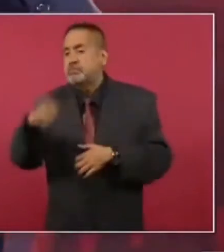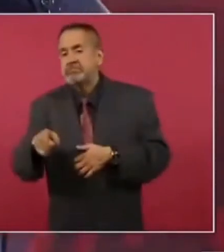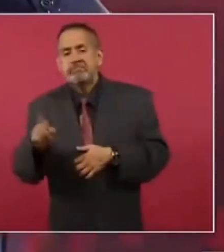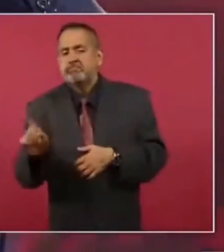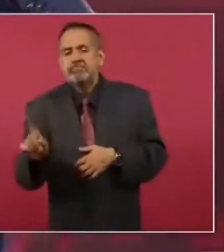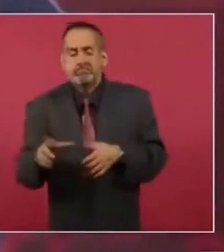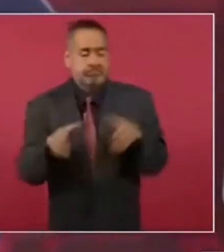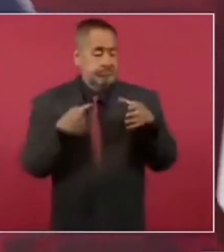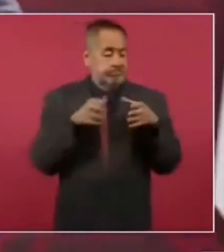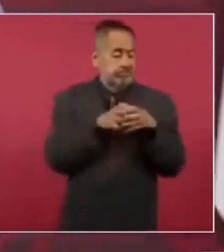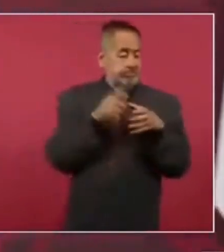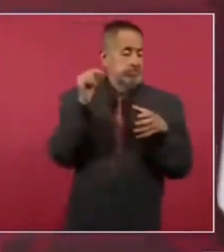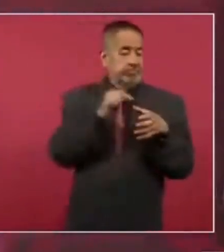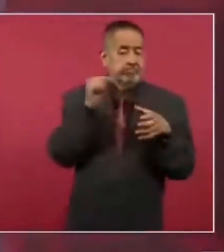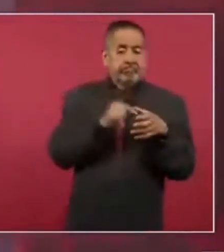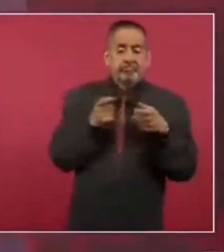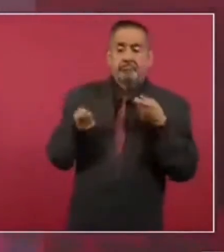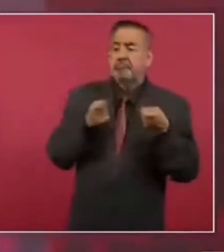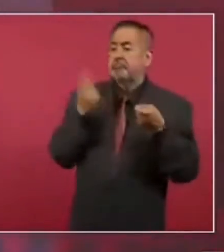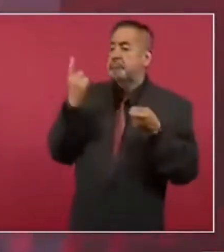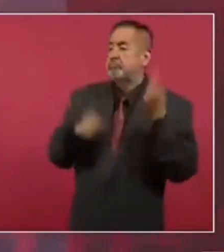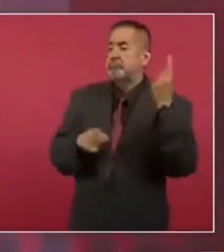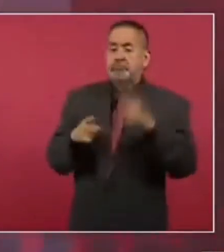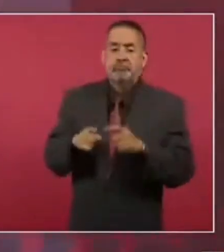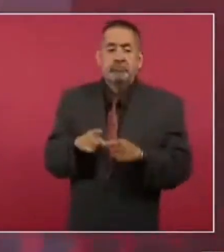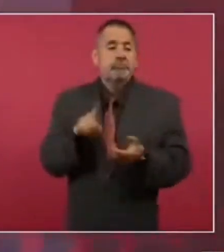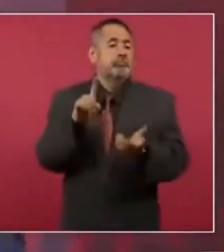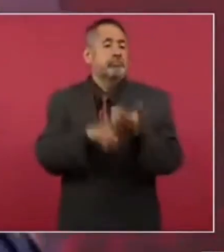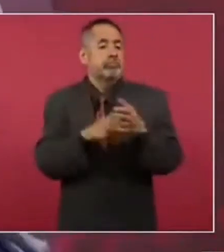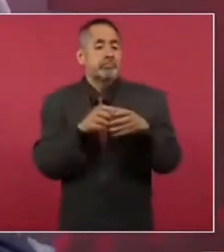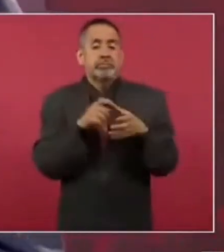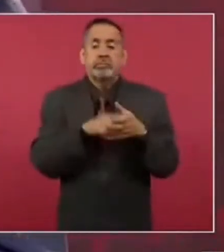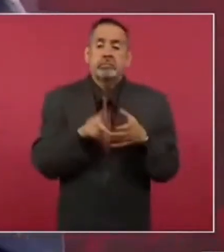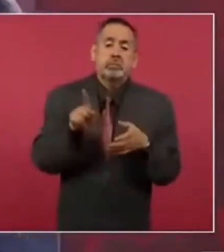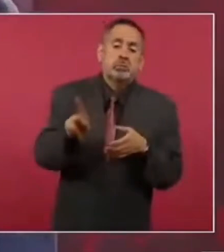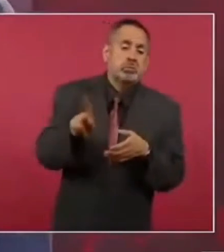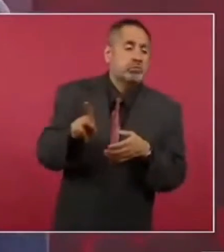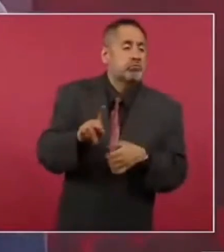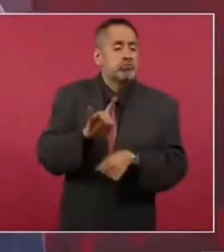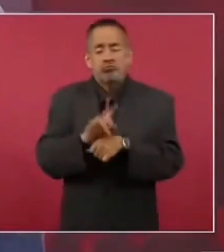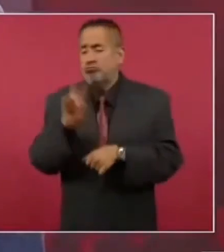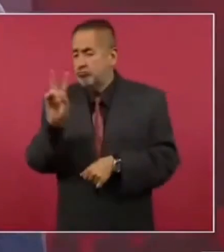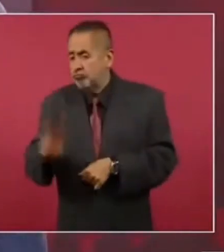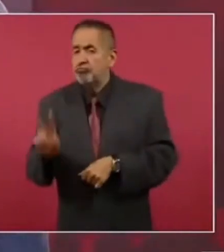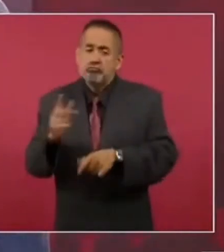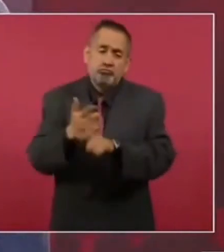Entonces, era una oligarquía con fachada de democracia.